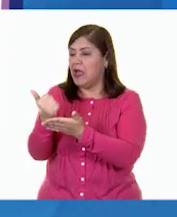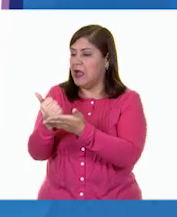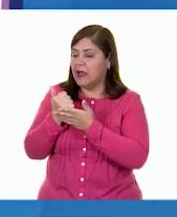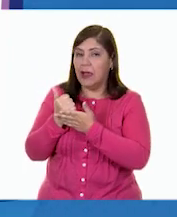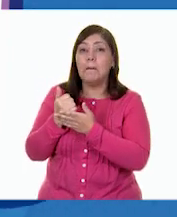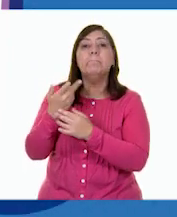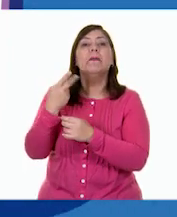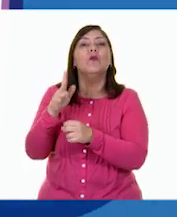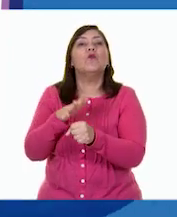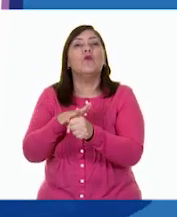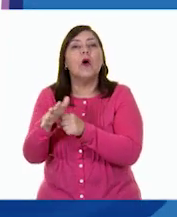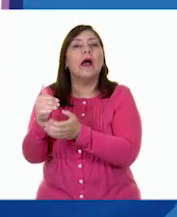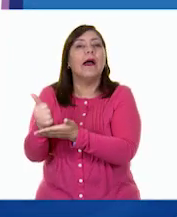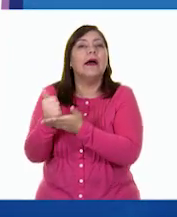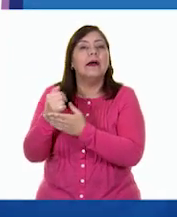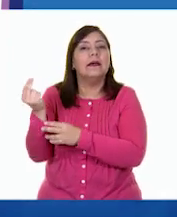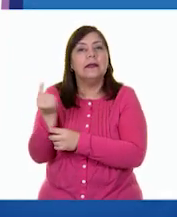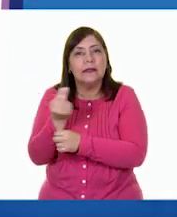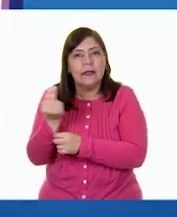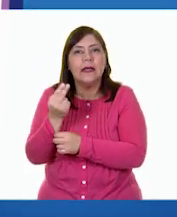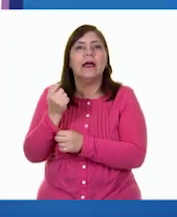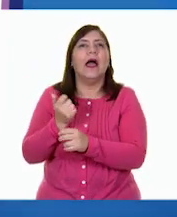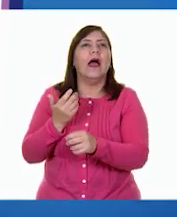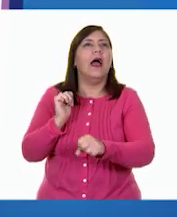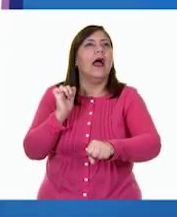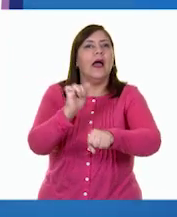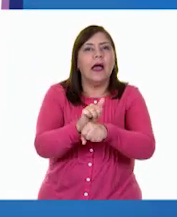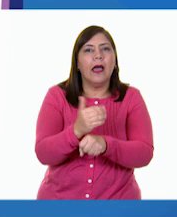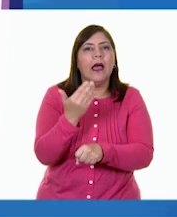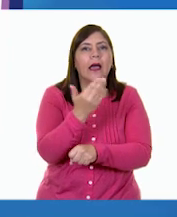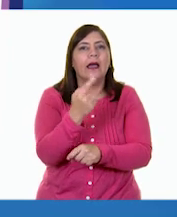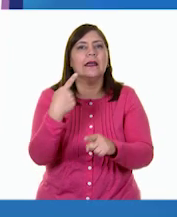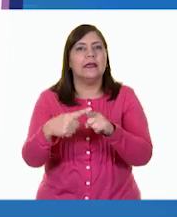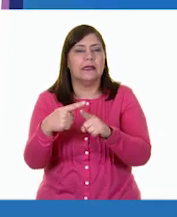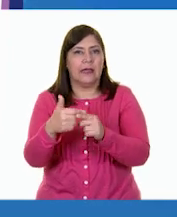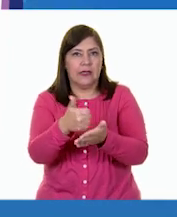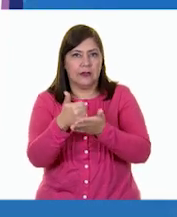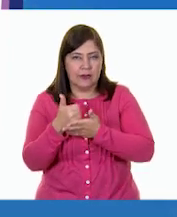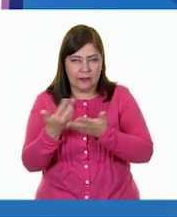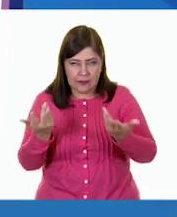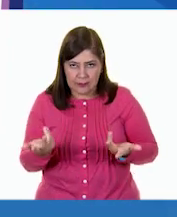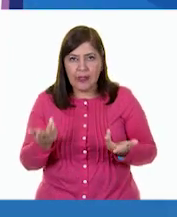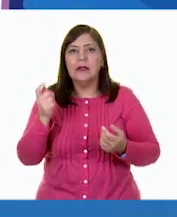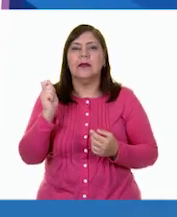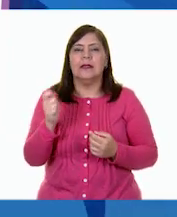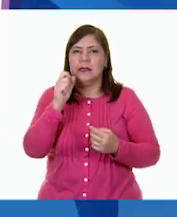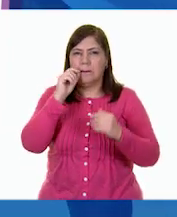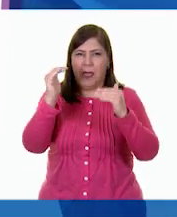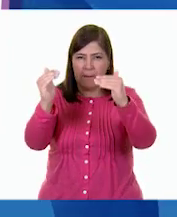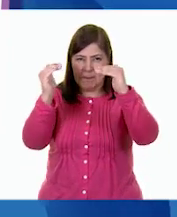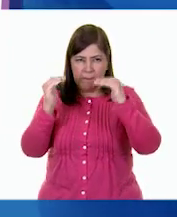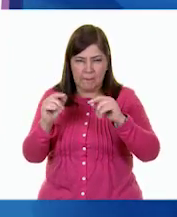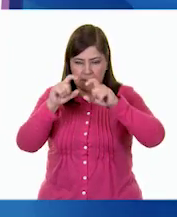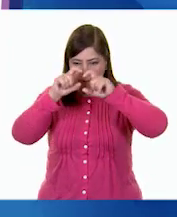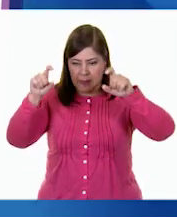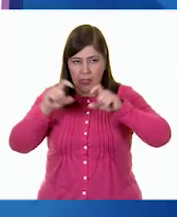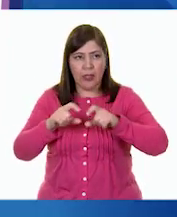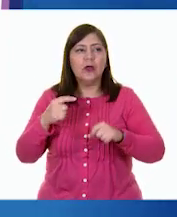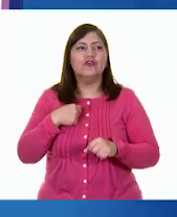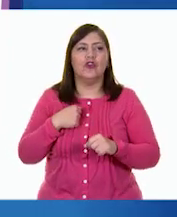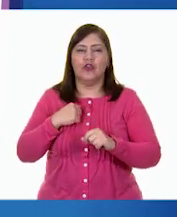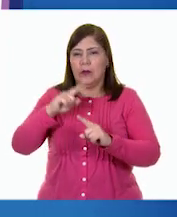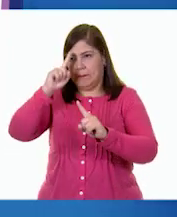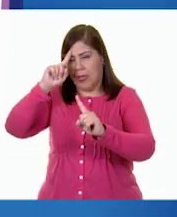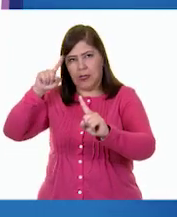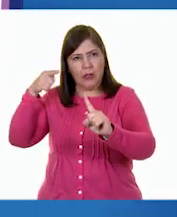ayuda necesitas? ¿A quién se la vas a solicitar? ¿Vale? Perfecto. Incluso hasta abajo tenemos un espacio que dice, me propongo mejorar